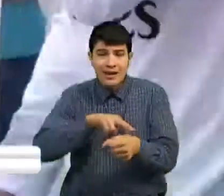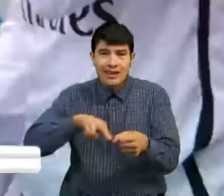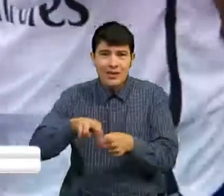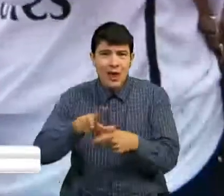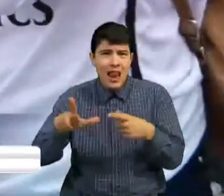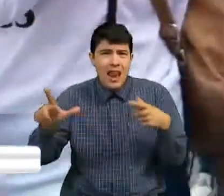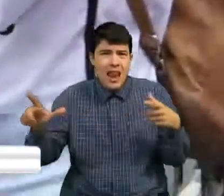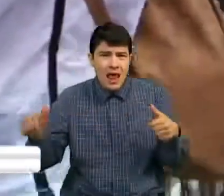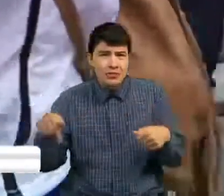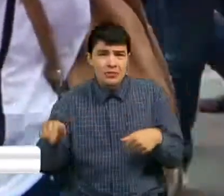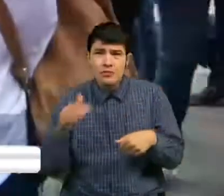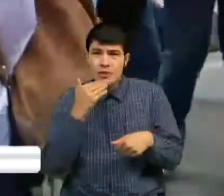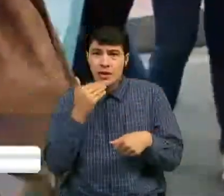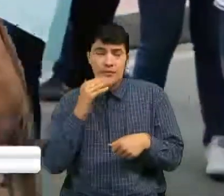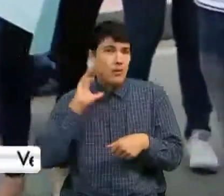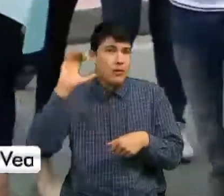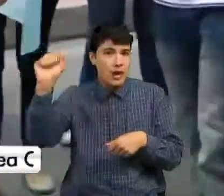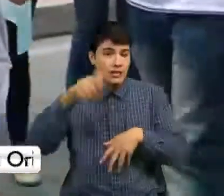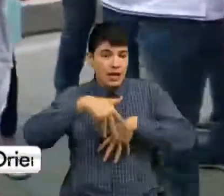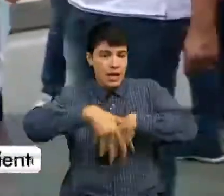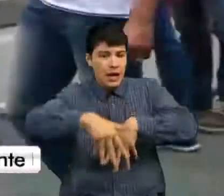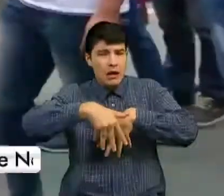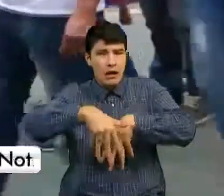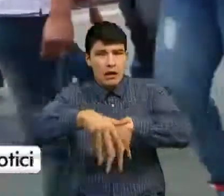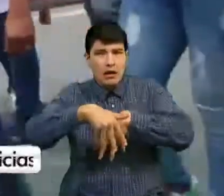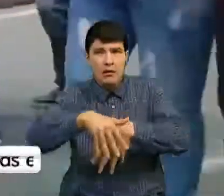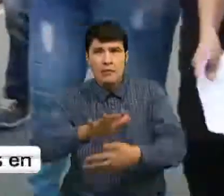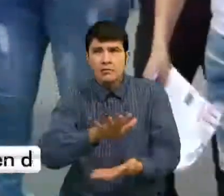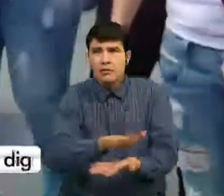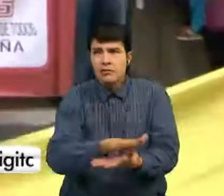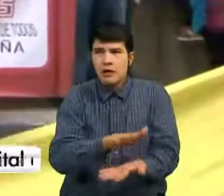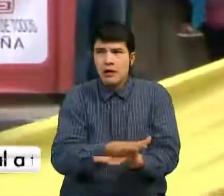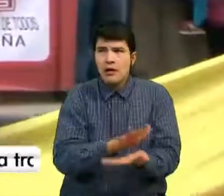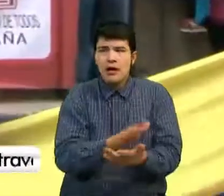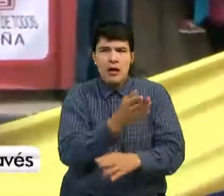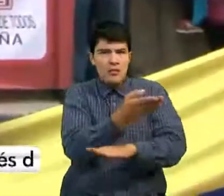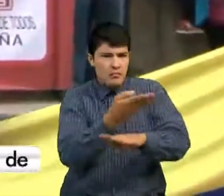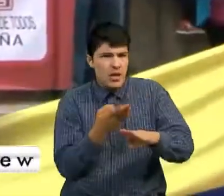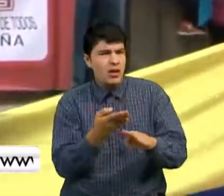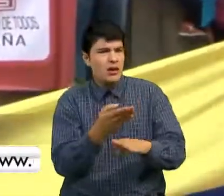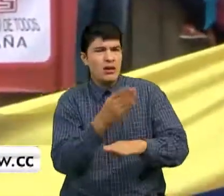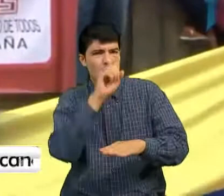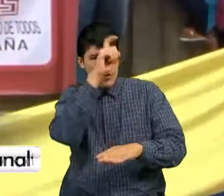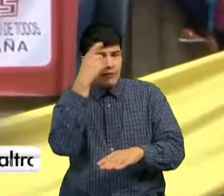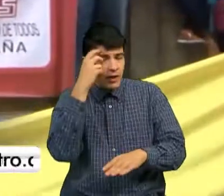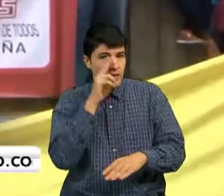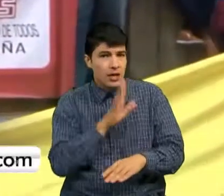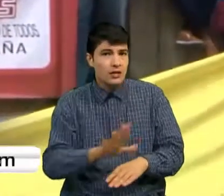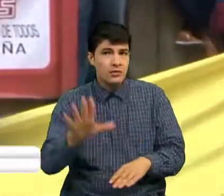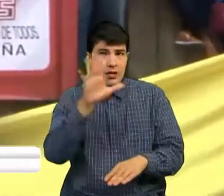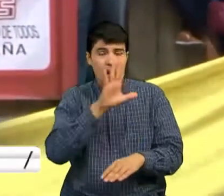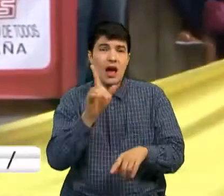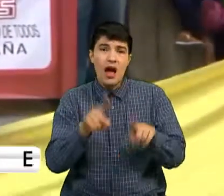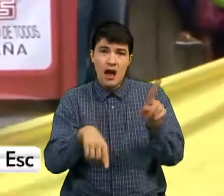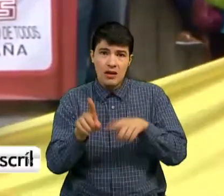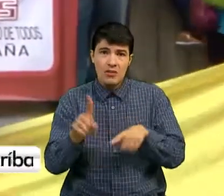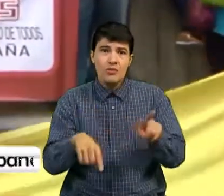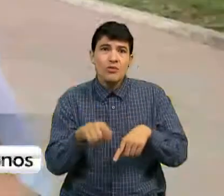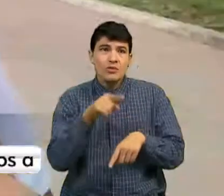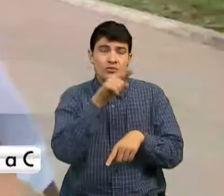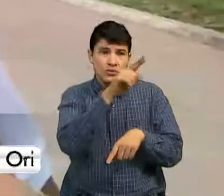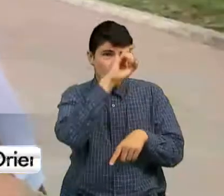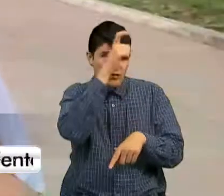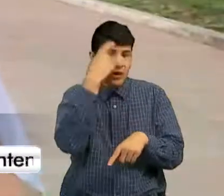del centro del poder, como es Ocaña, la marcha transcurrió en medio de arengas y consignas de reclamo al gobierno nacional por lo que consideran incumplimiento en las